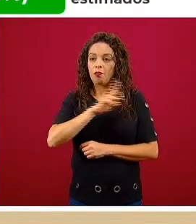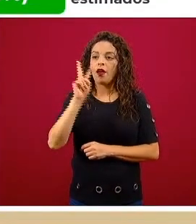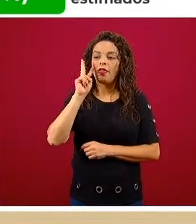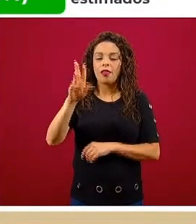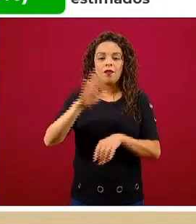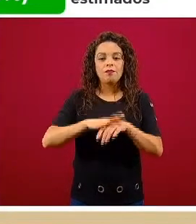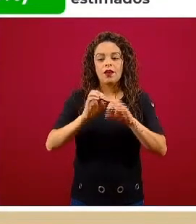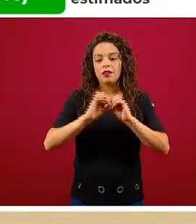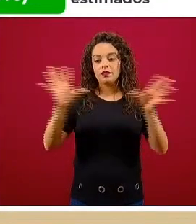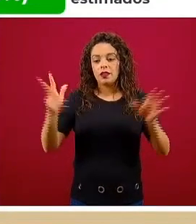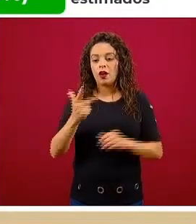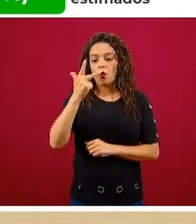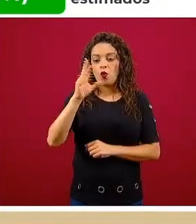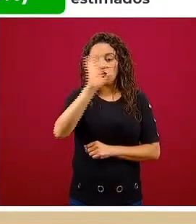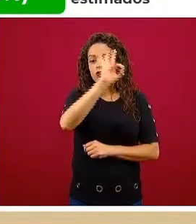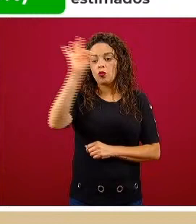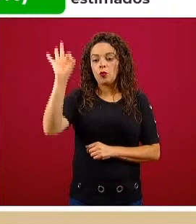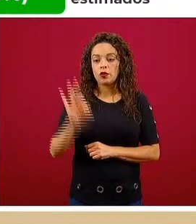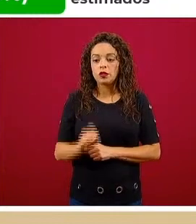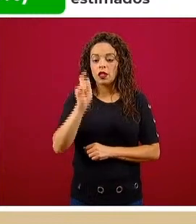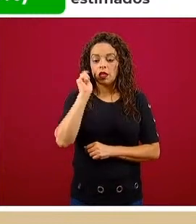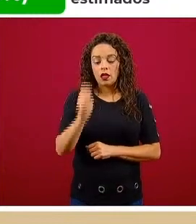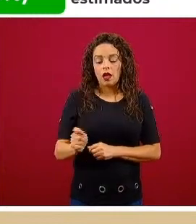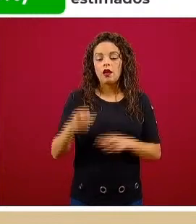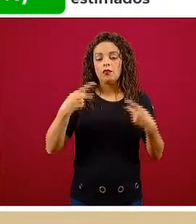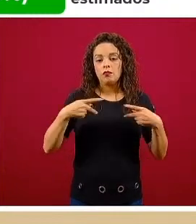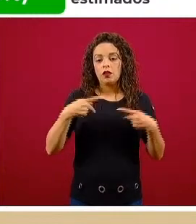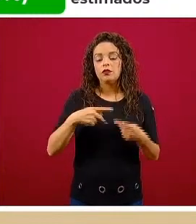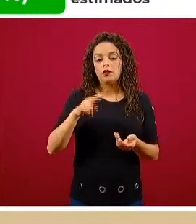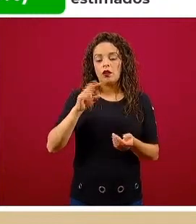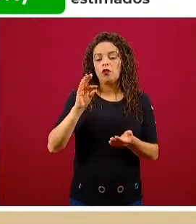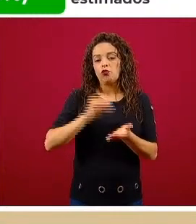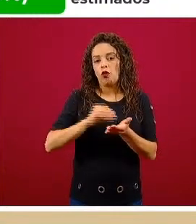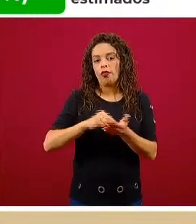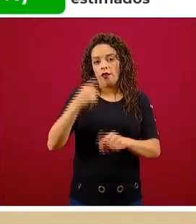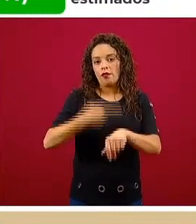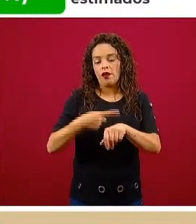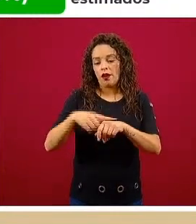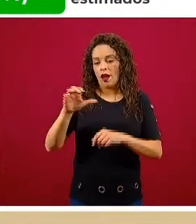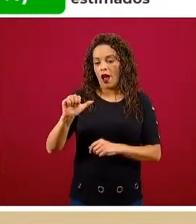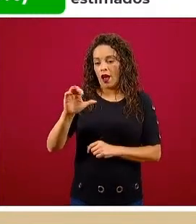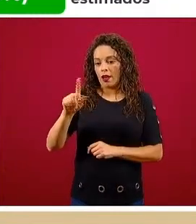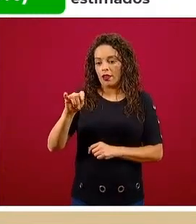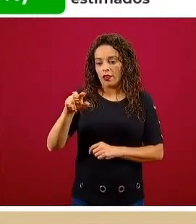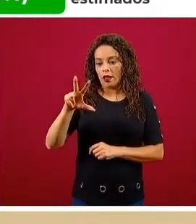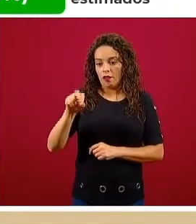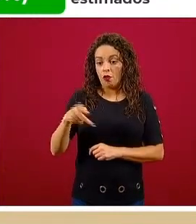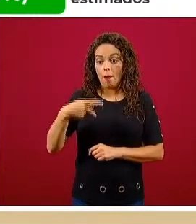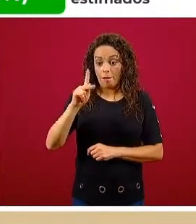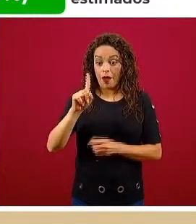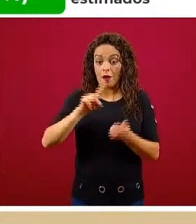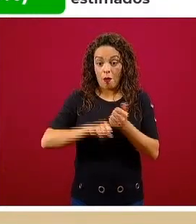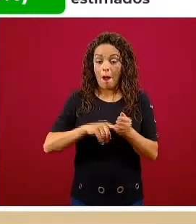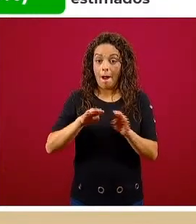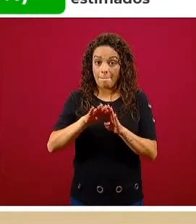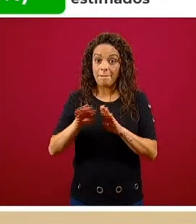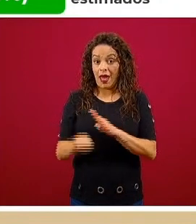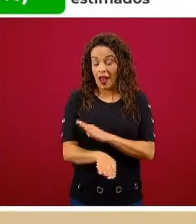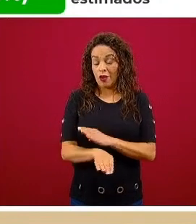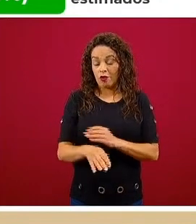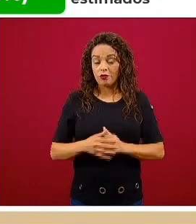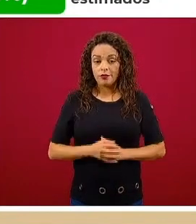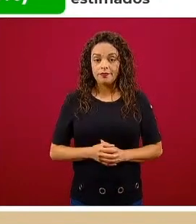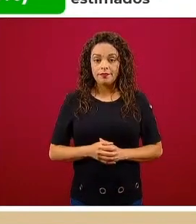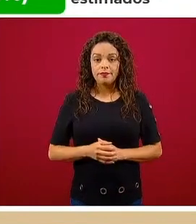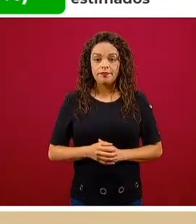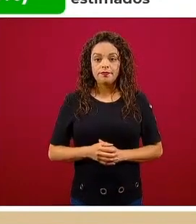porcentaje, 8% de sus casos activos estimados, lo cual está por debajo de lo que vimos en la media nacional.